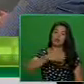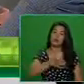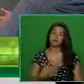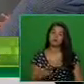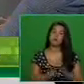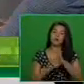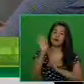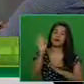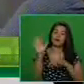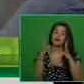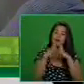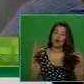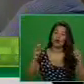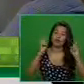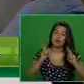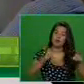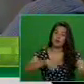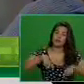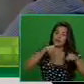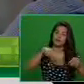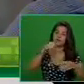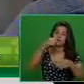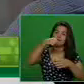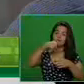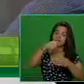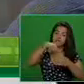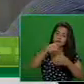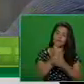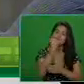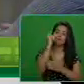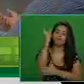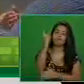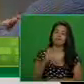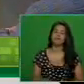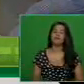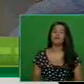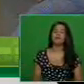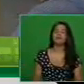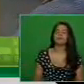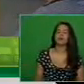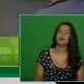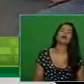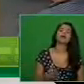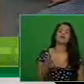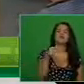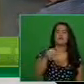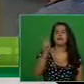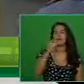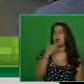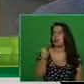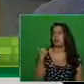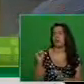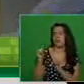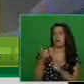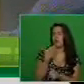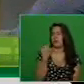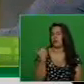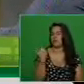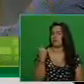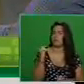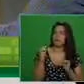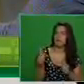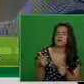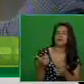al desarrollo de toda la dinámica, ¿no? Sí. Si bien es un concepto nuevo para el caso